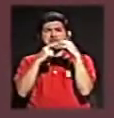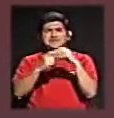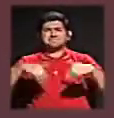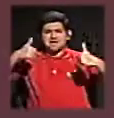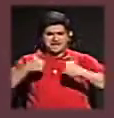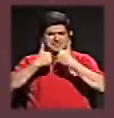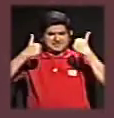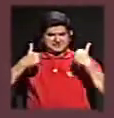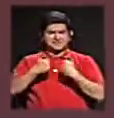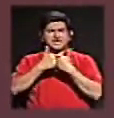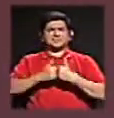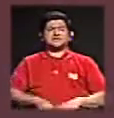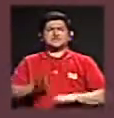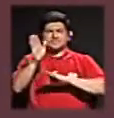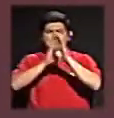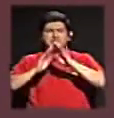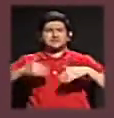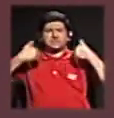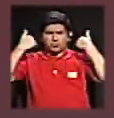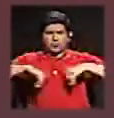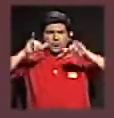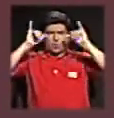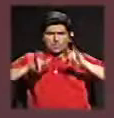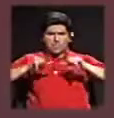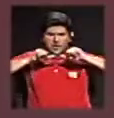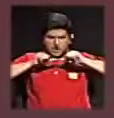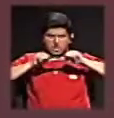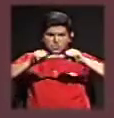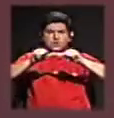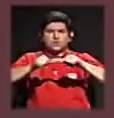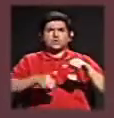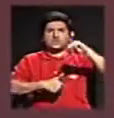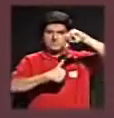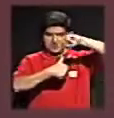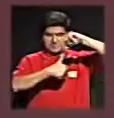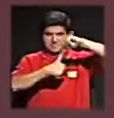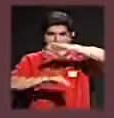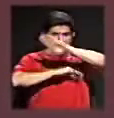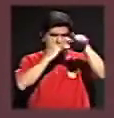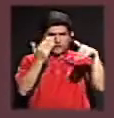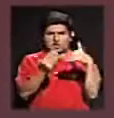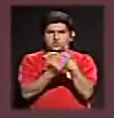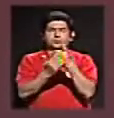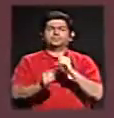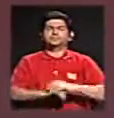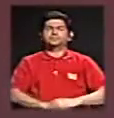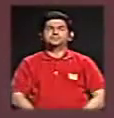desafíos del desarrollo humano sostenible a nivel centroamericano, para todo el istmo.